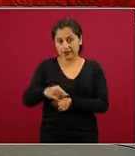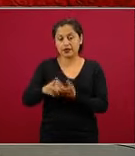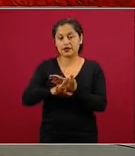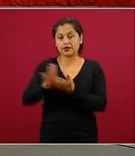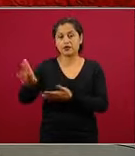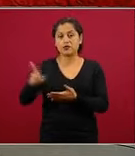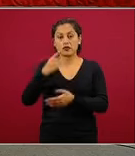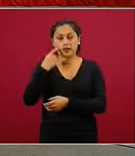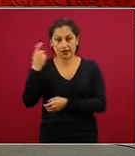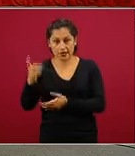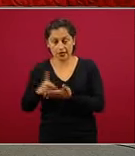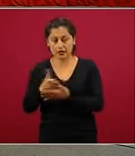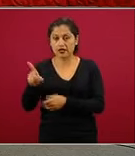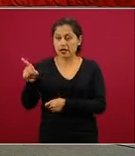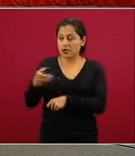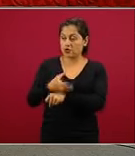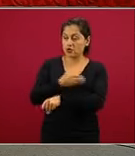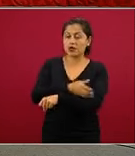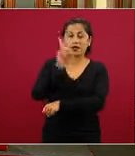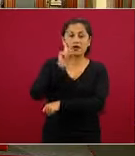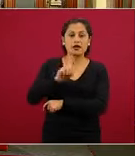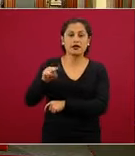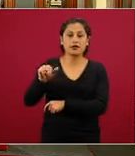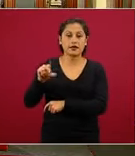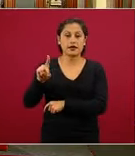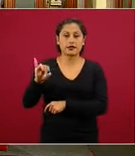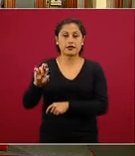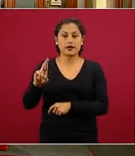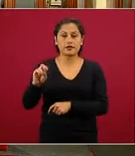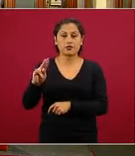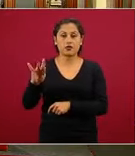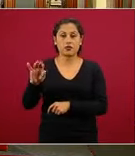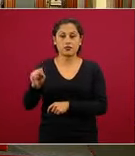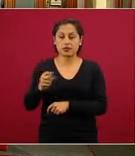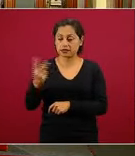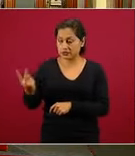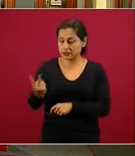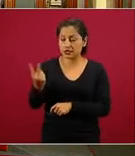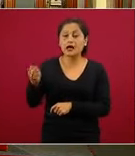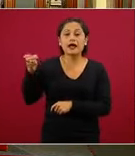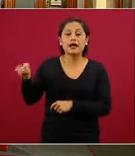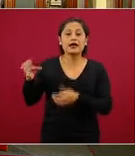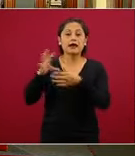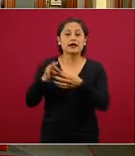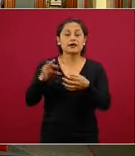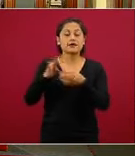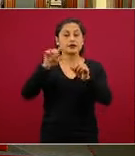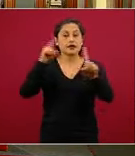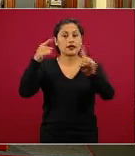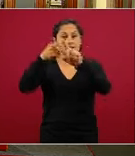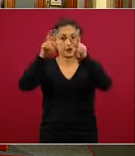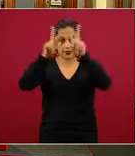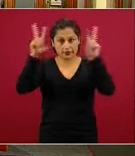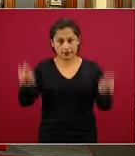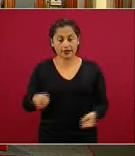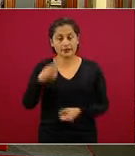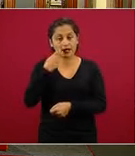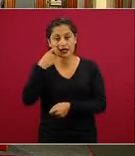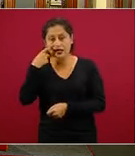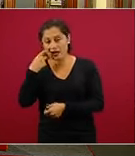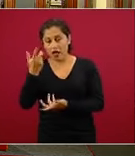Nadia Robles también. Y ellos dos y ella van a hablar sobre adicciones. Ya tuvimos una